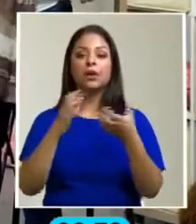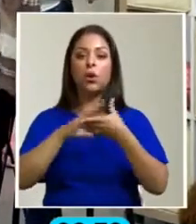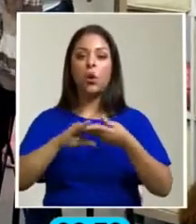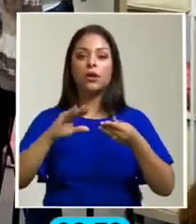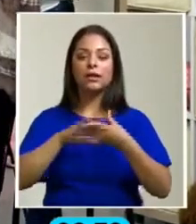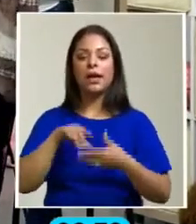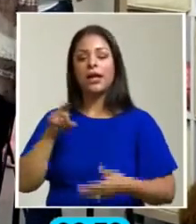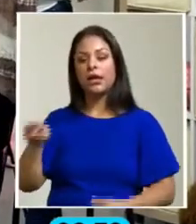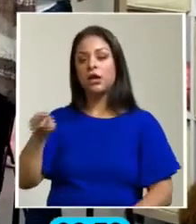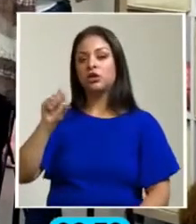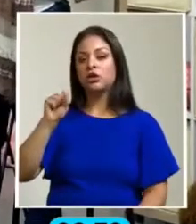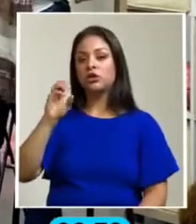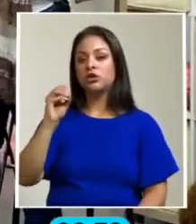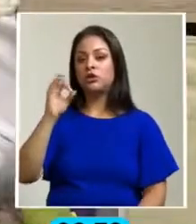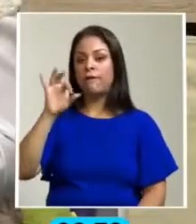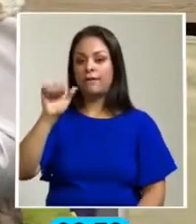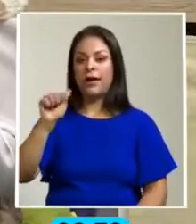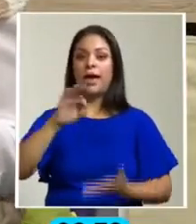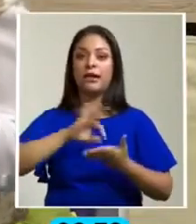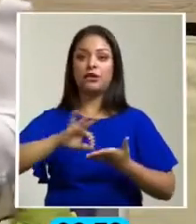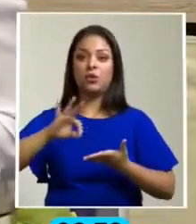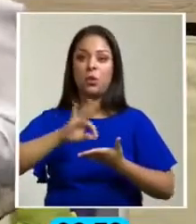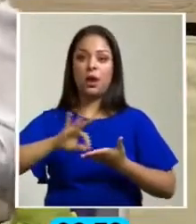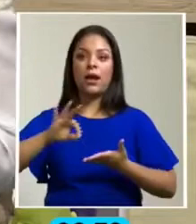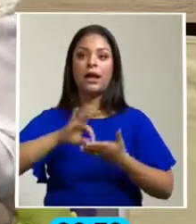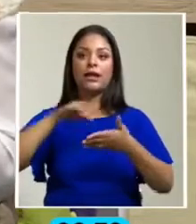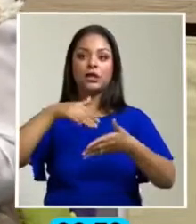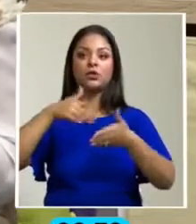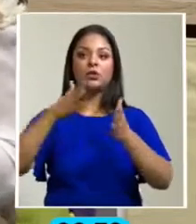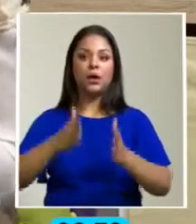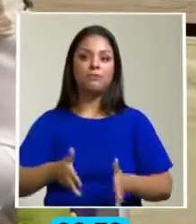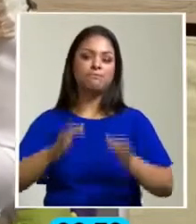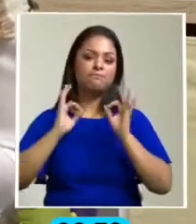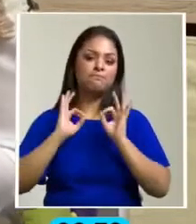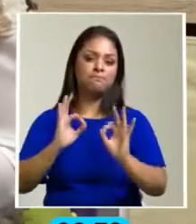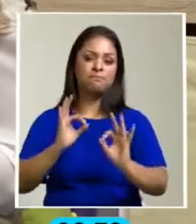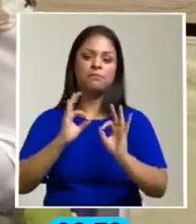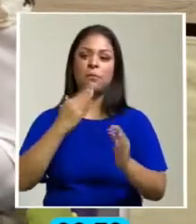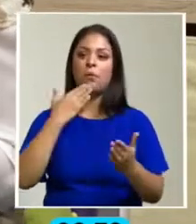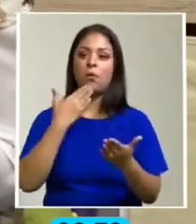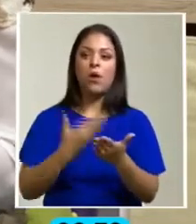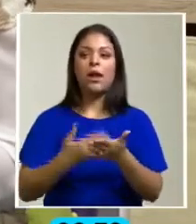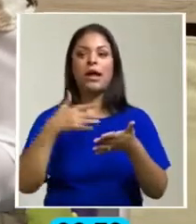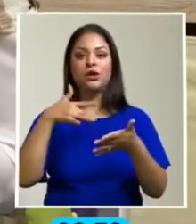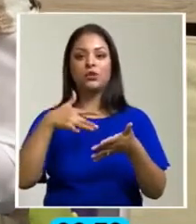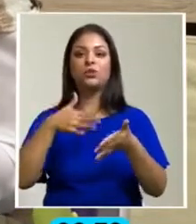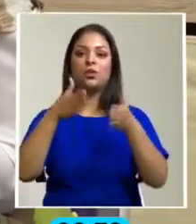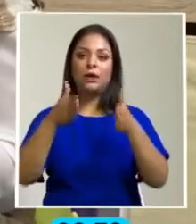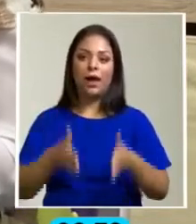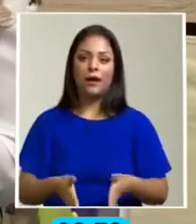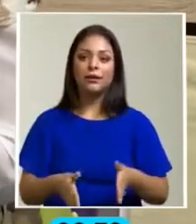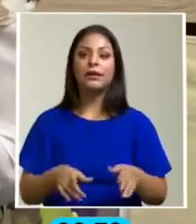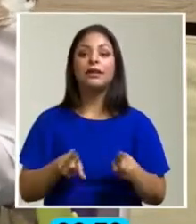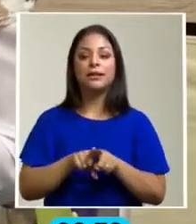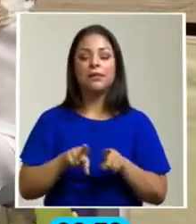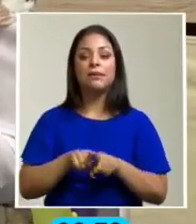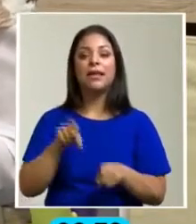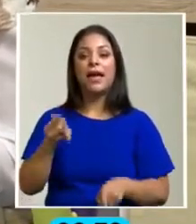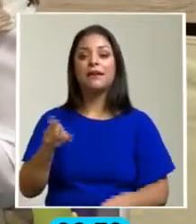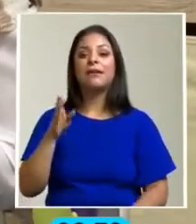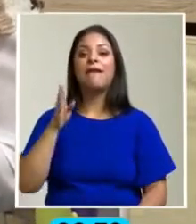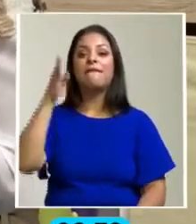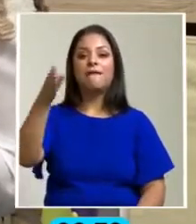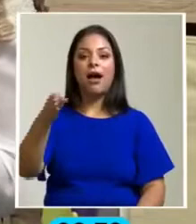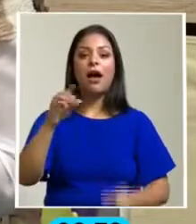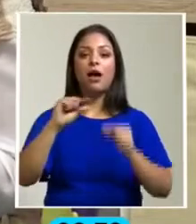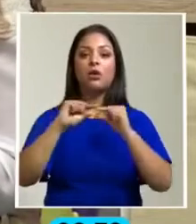escuela es una estudiante muy carga, es muy buena estudiante. Aparte de eso, ella va a los grupos, al grupo